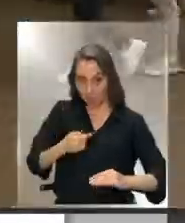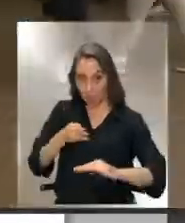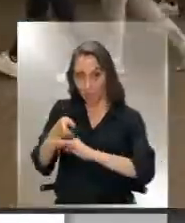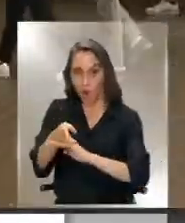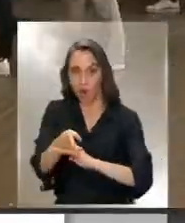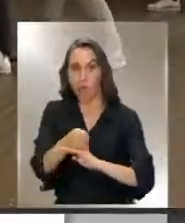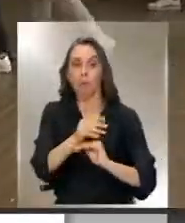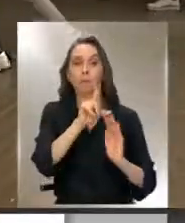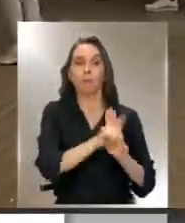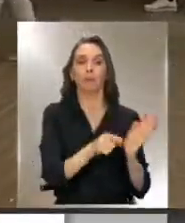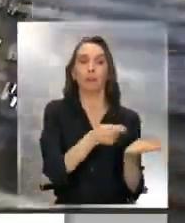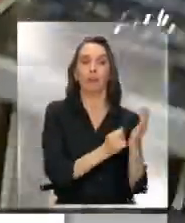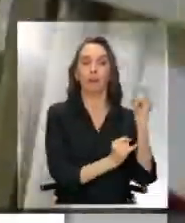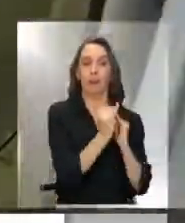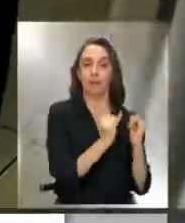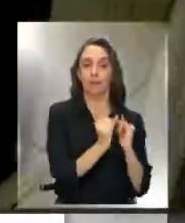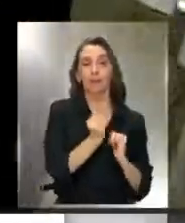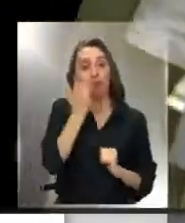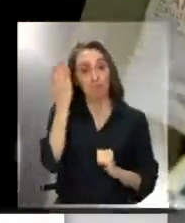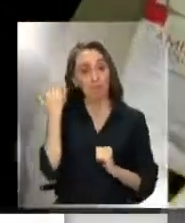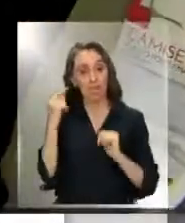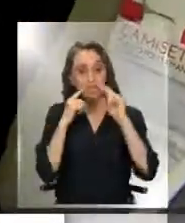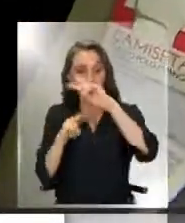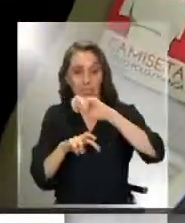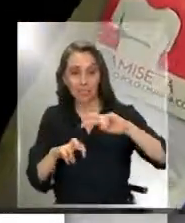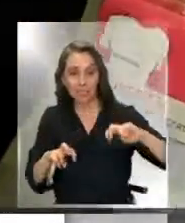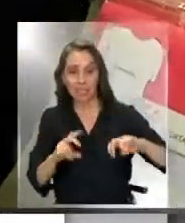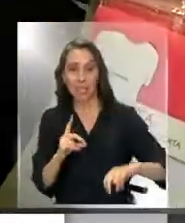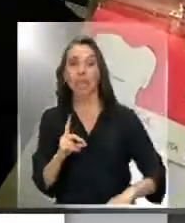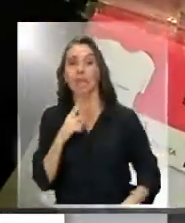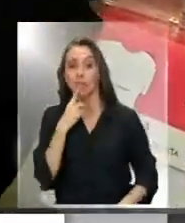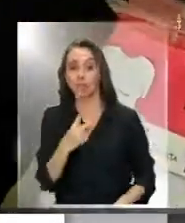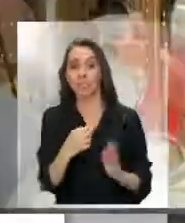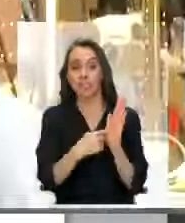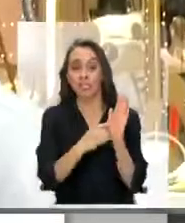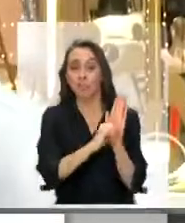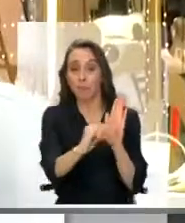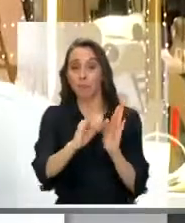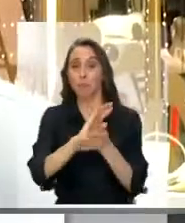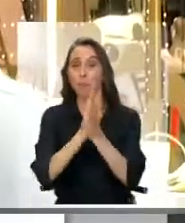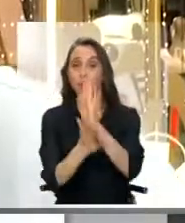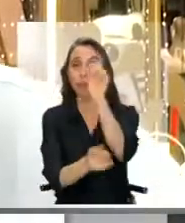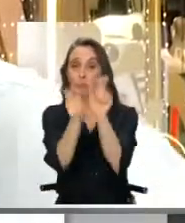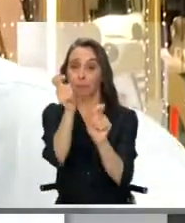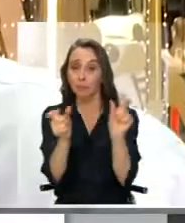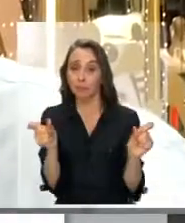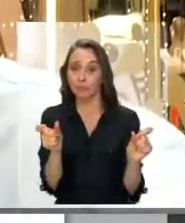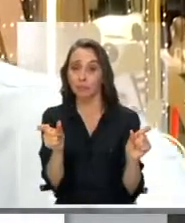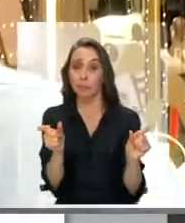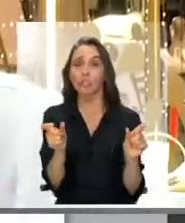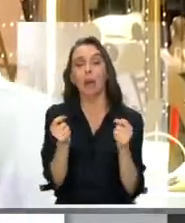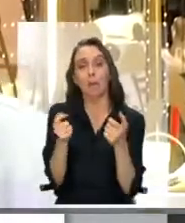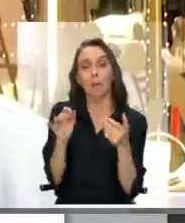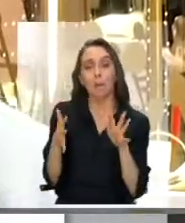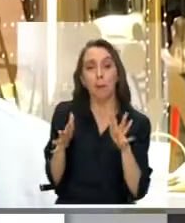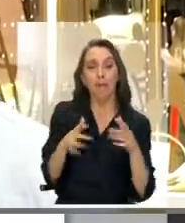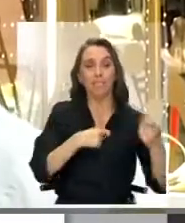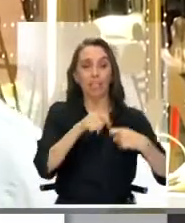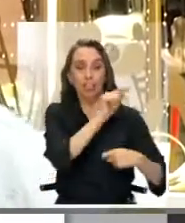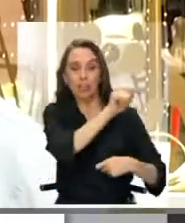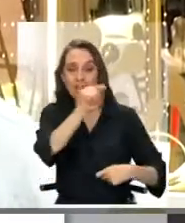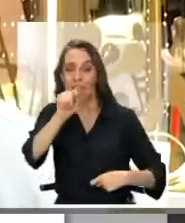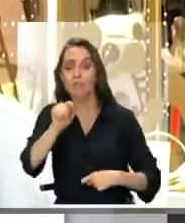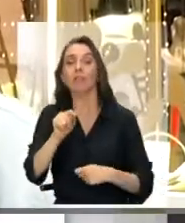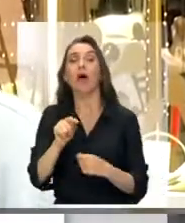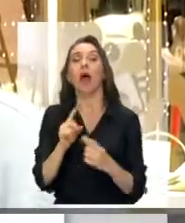online, según un estudio reciente de Omnicom Media Group. En general, todos tenemos varias tiendas parecidas. La diferencia está en la experiencia